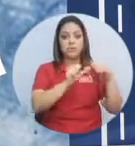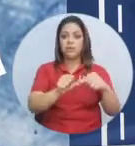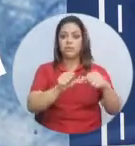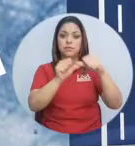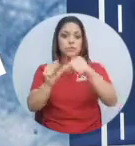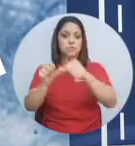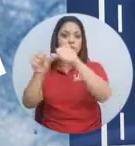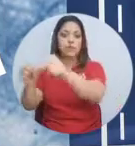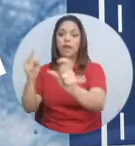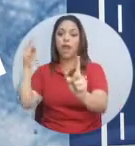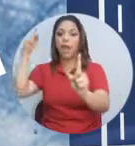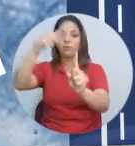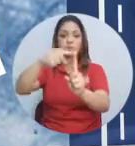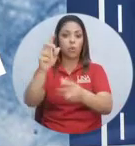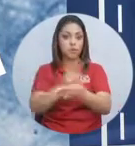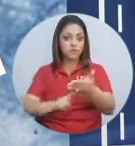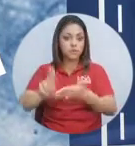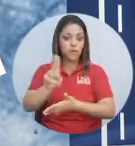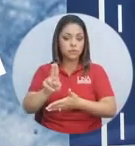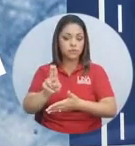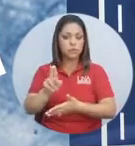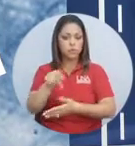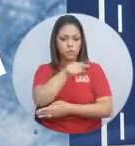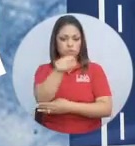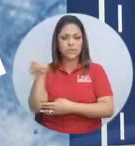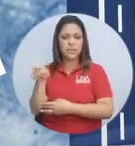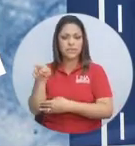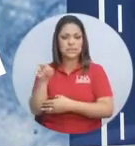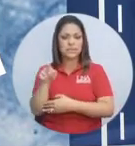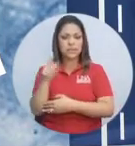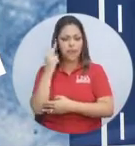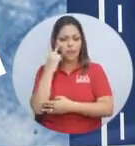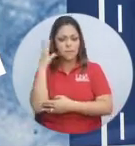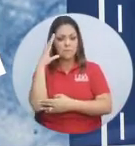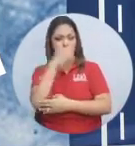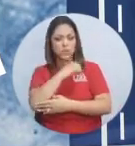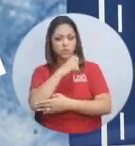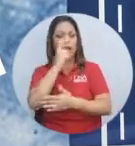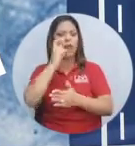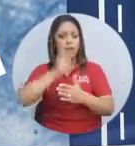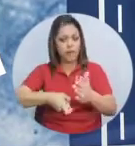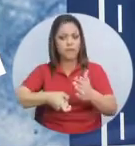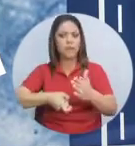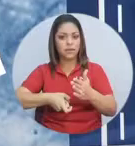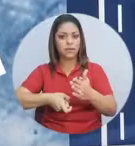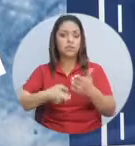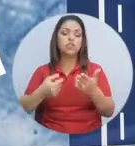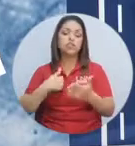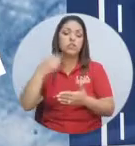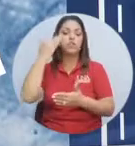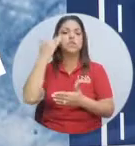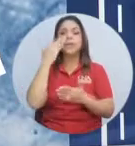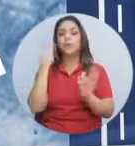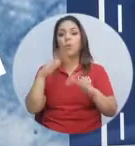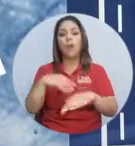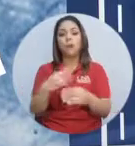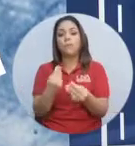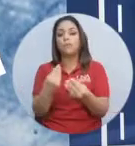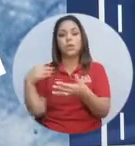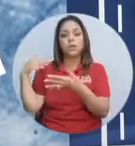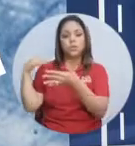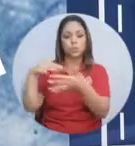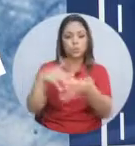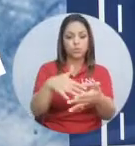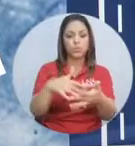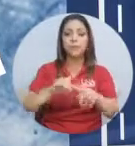conducta hasta la universidad. ¿Qué tan grave han podido ustedes detectar a grandes rasgos? Sé que no tenemos muchos estudios